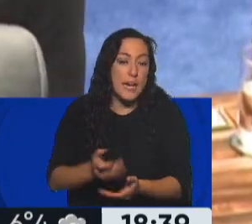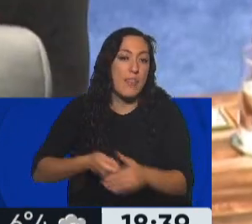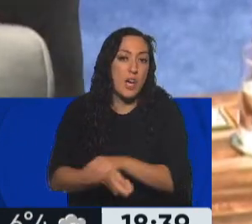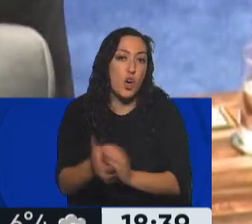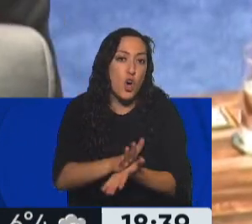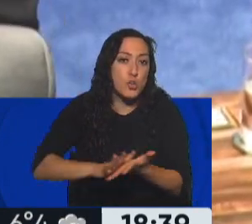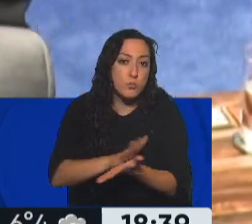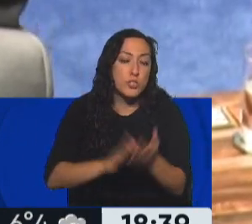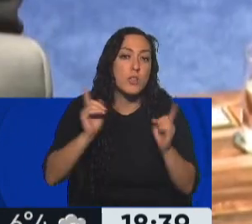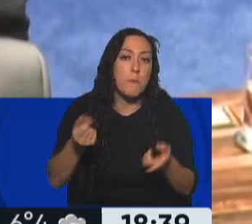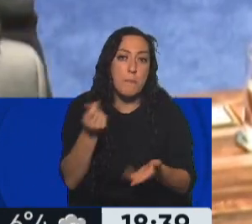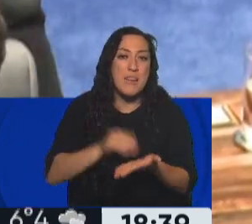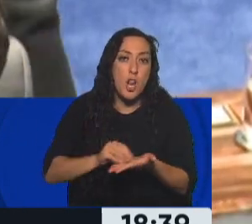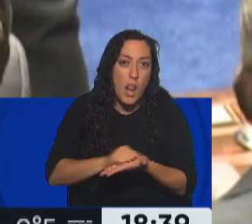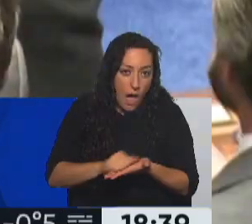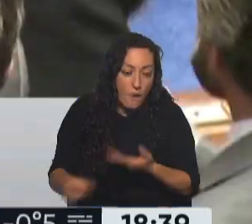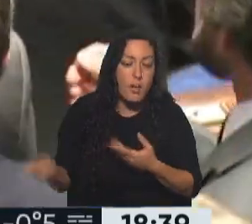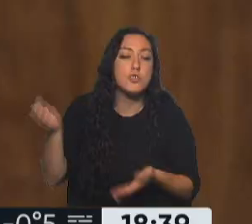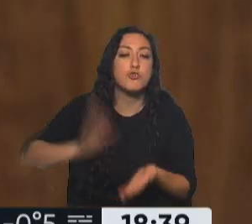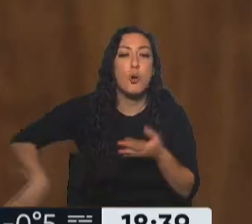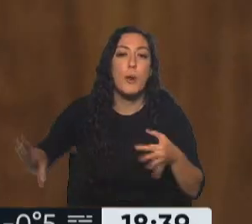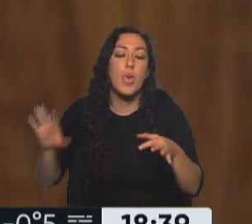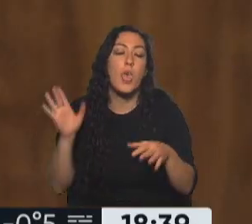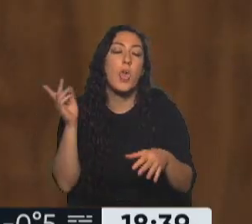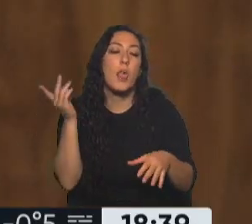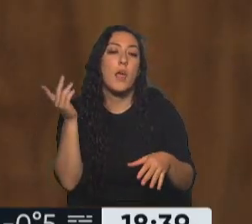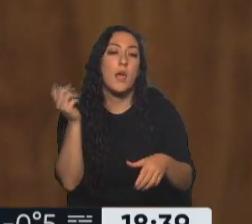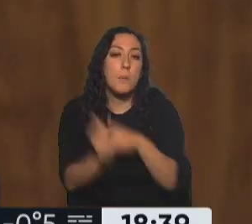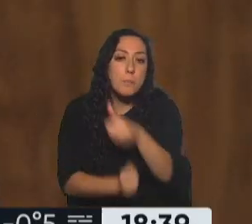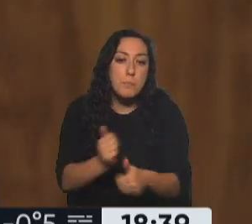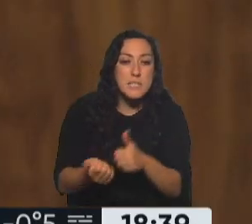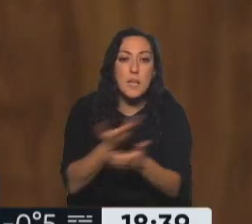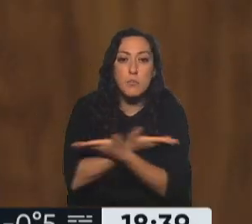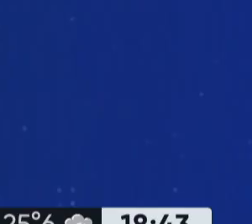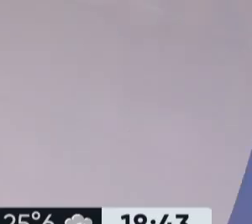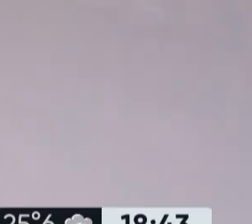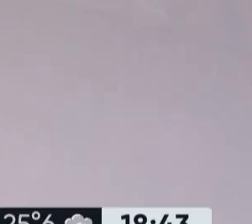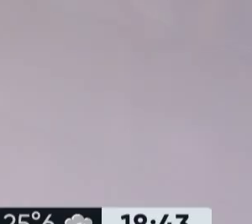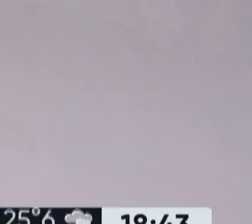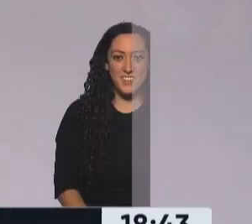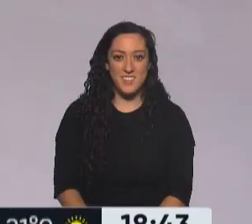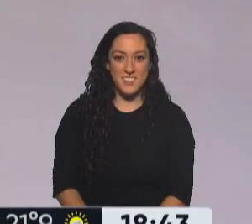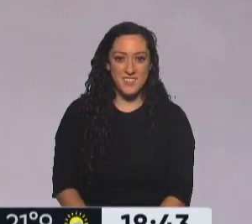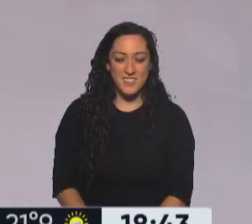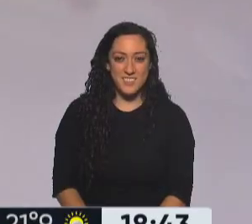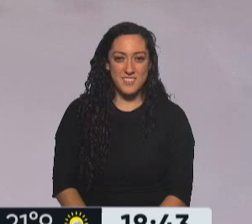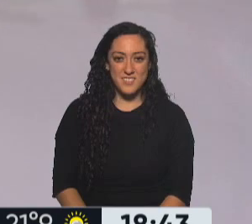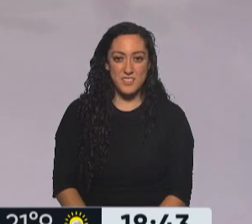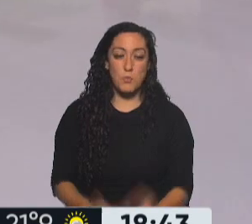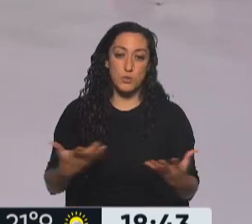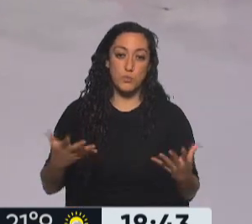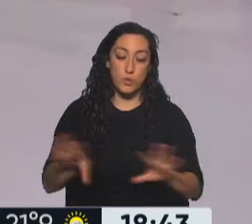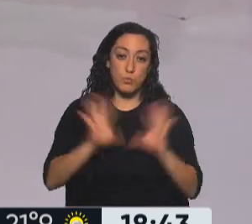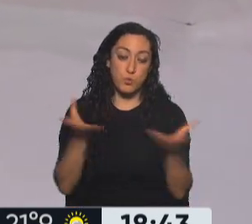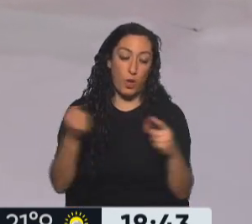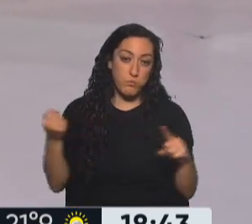y lavado de dinero relacionado a la compañía estatal Petrobras. Lógicamente, repercusión